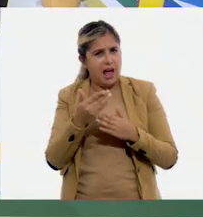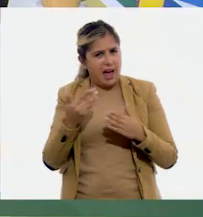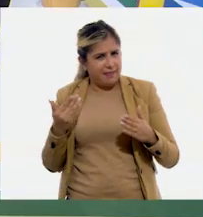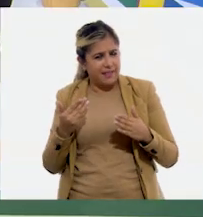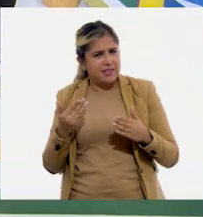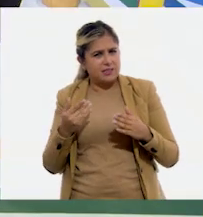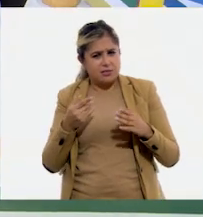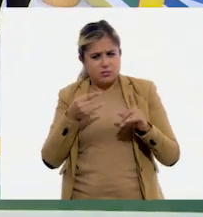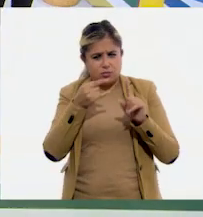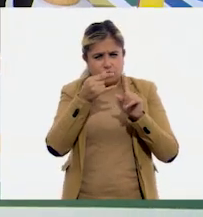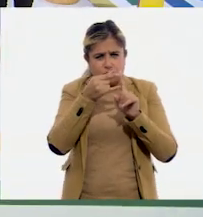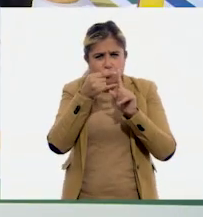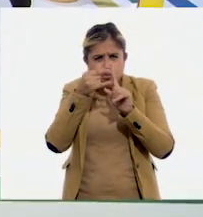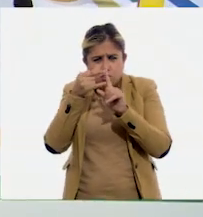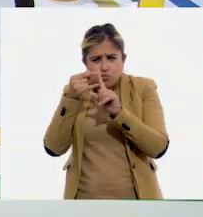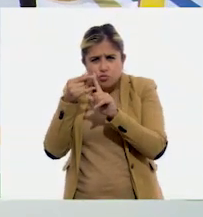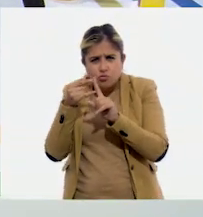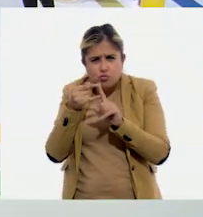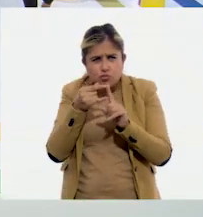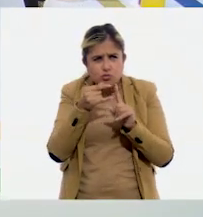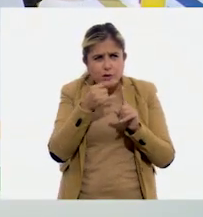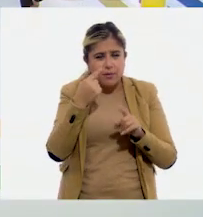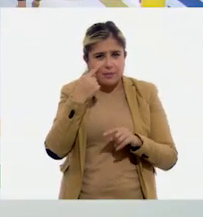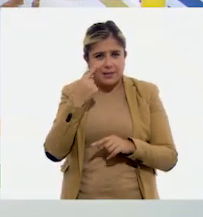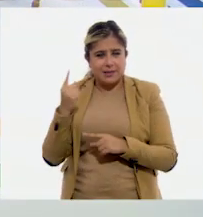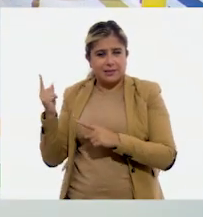cada cuadrito de estos